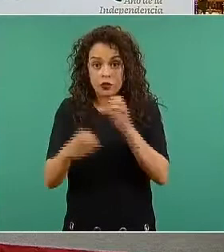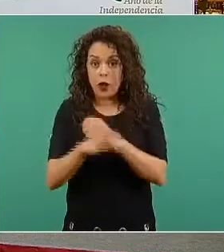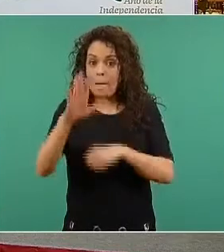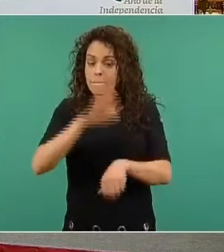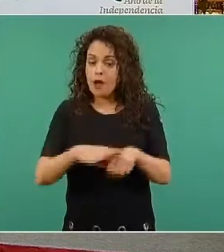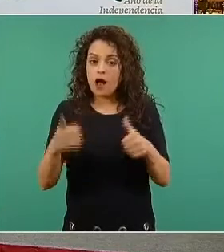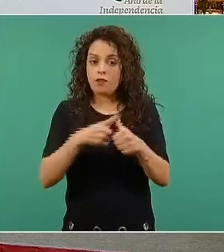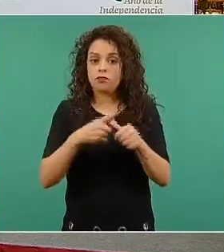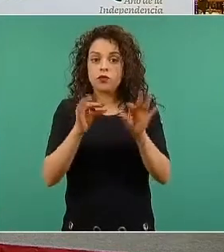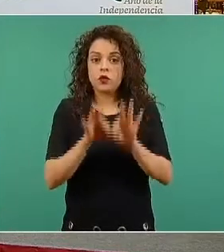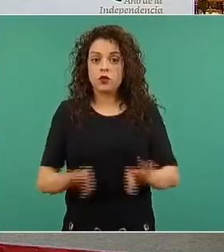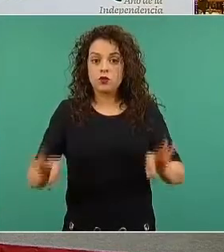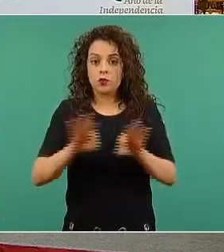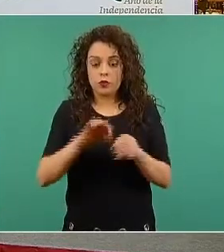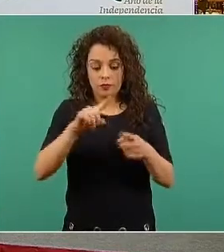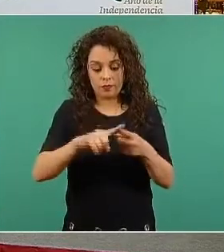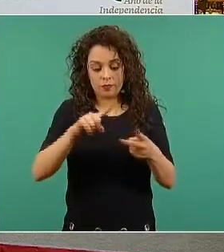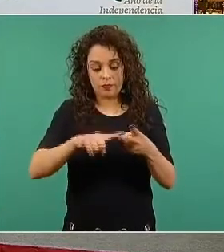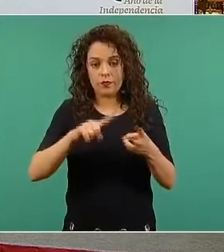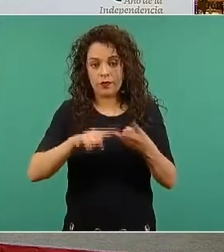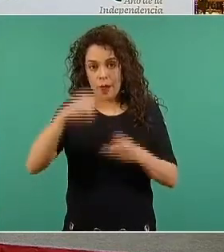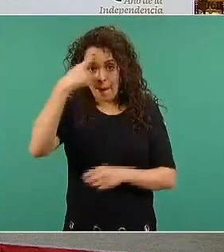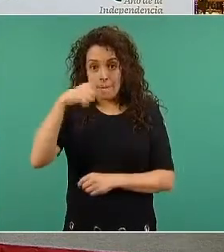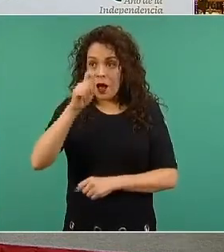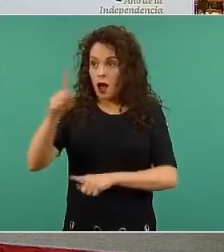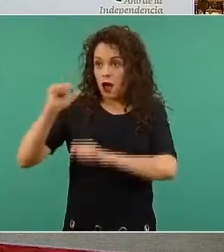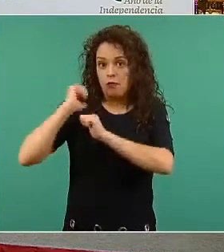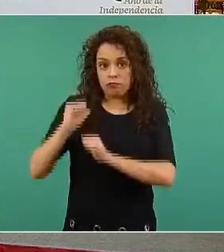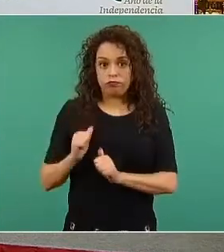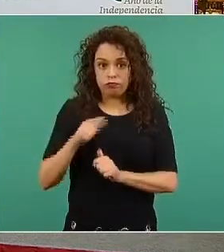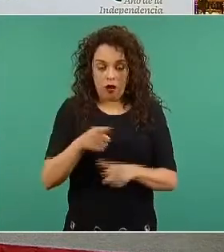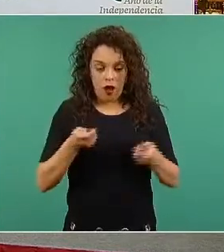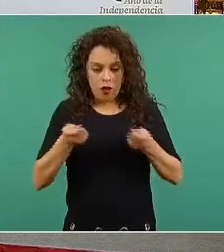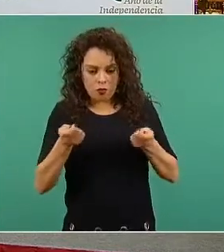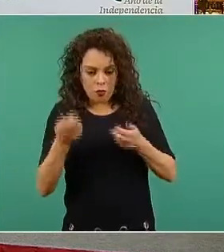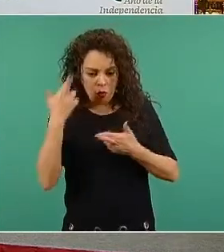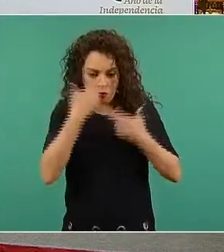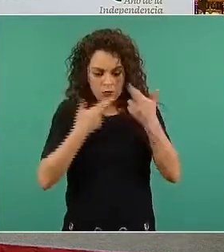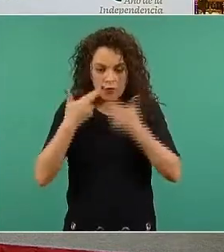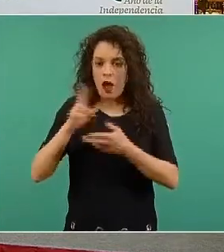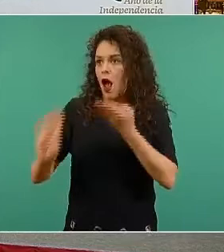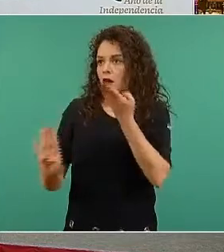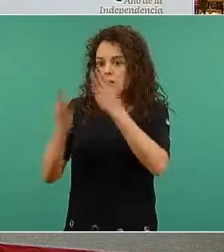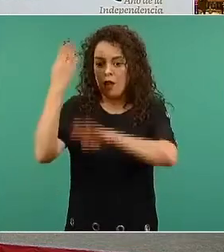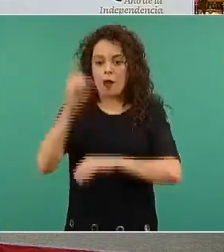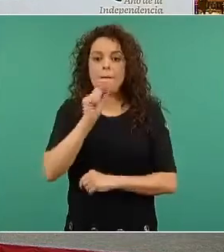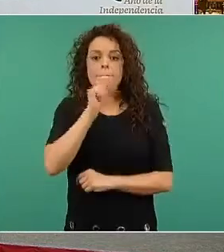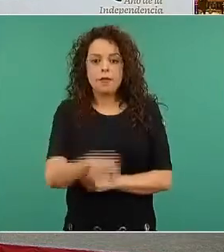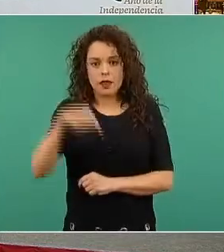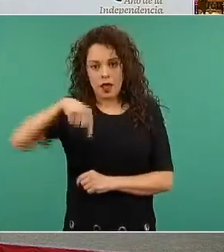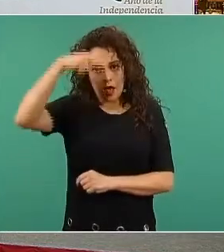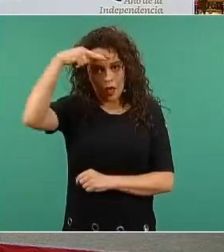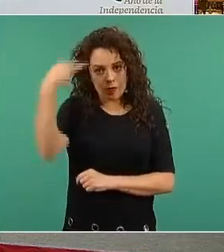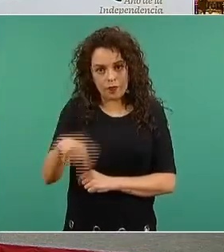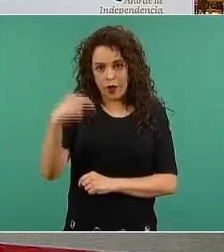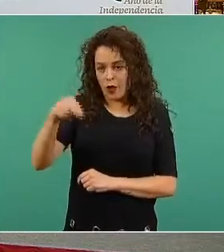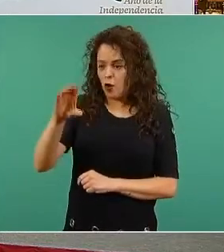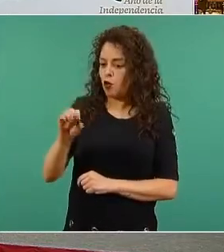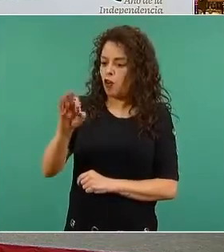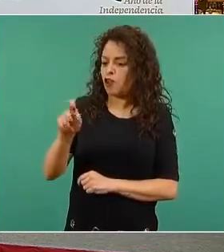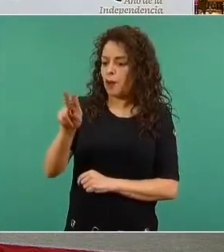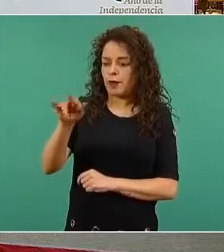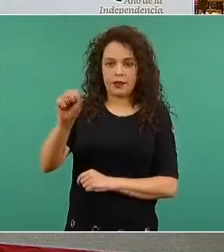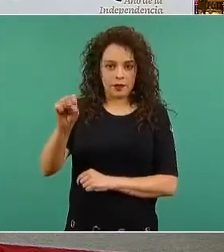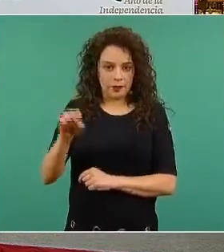de juicio de las agencias de regulación sanitaria del mundo y desde luego incluida COFEPRIS de México.